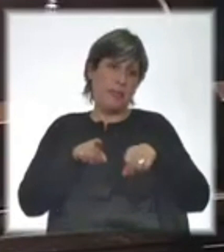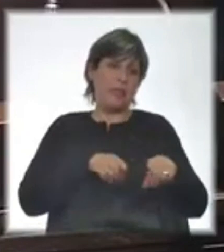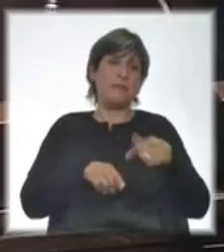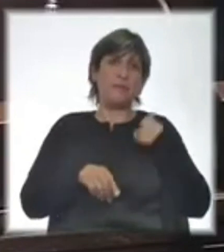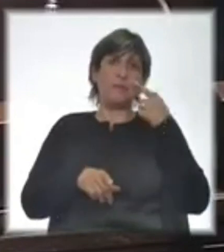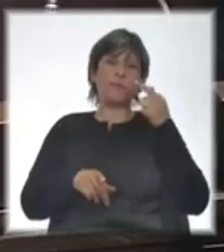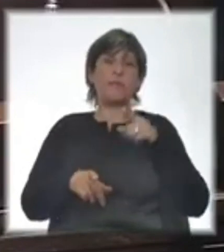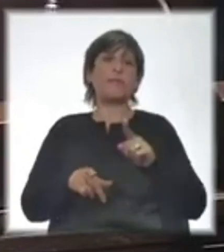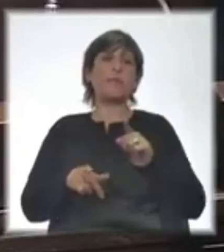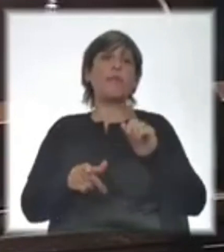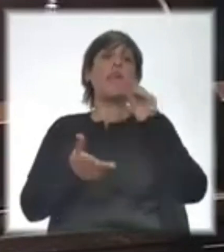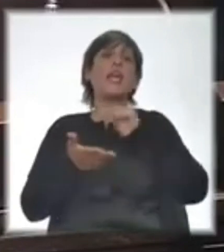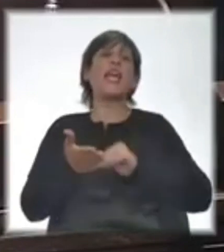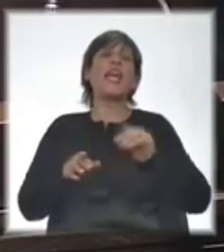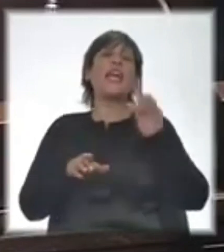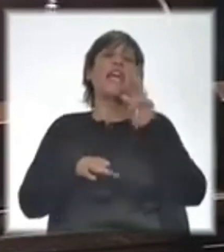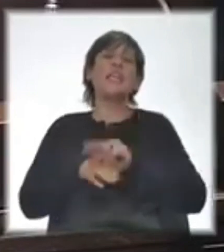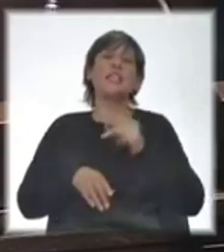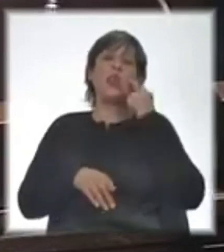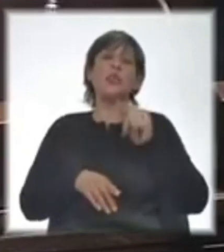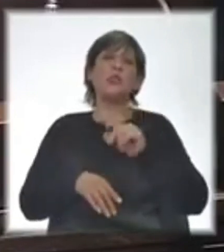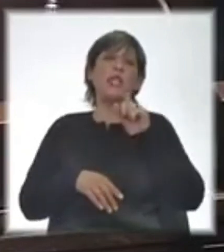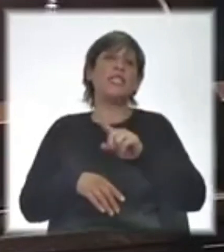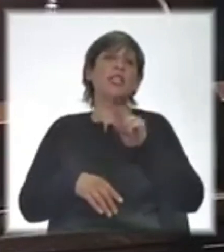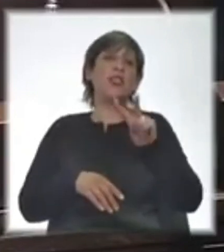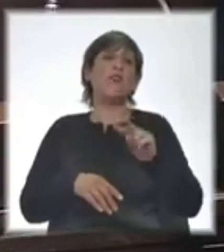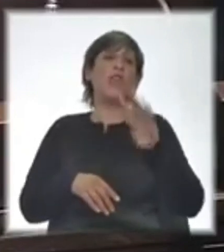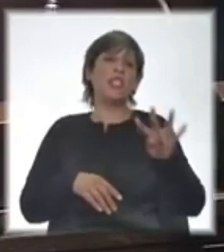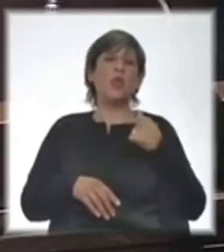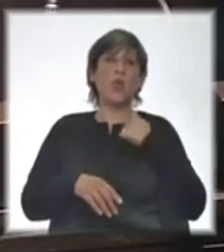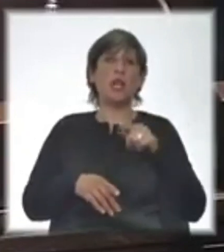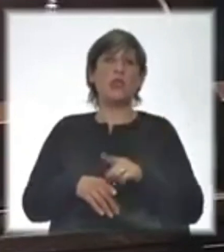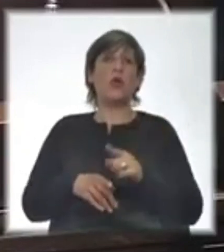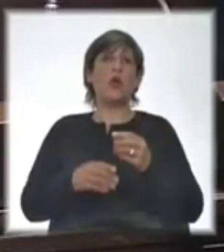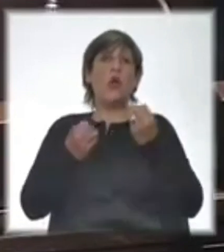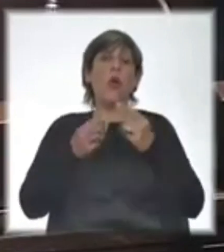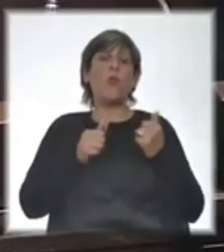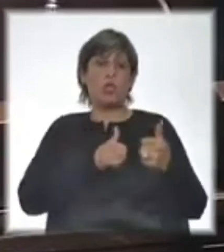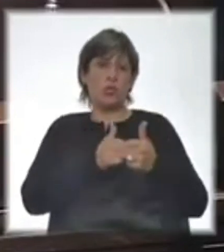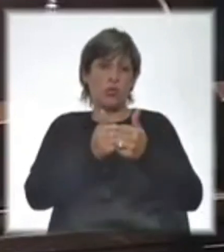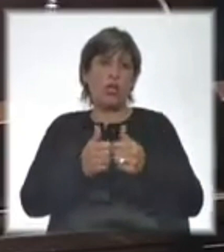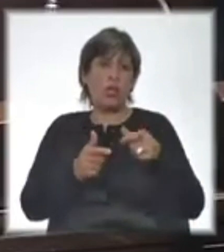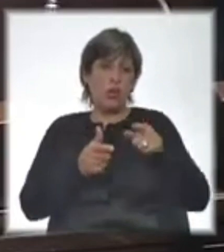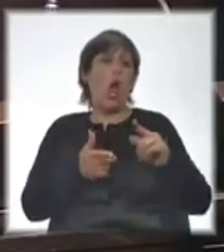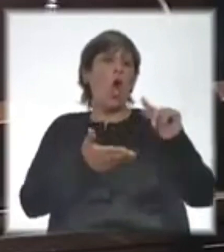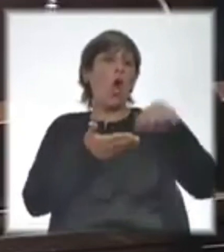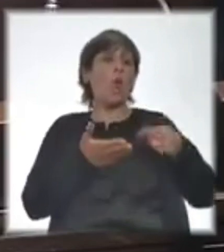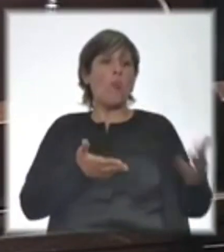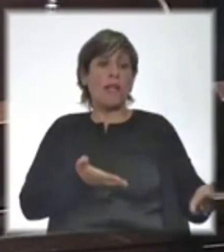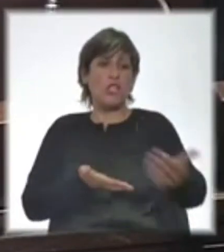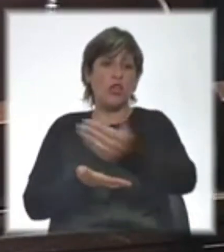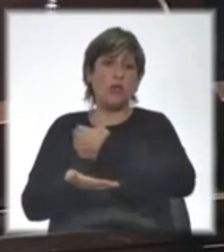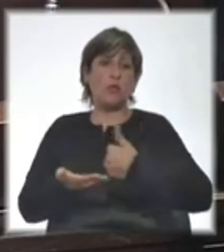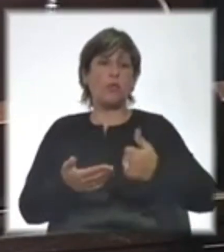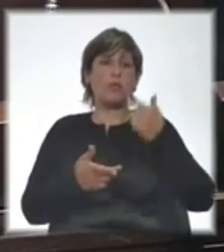del 124 que el diputado Posada citó, porque yo acompaño una recolección de firmas